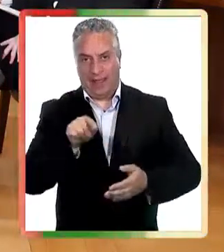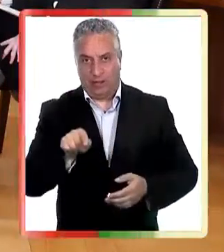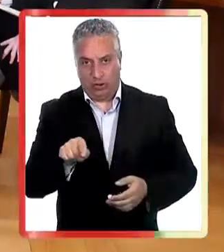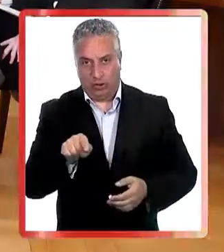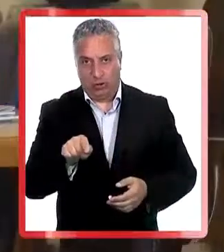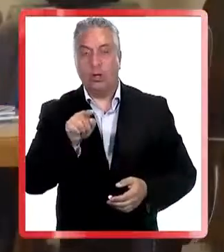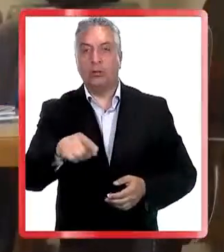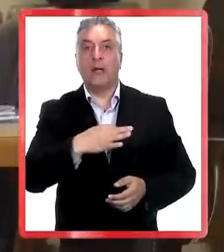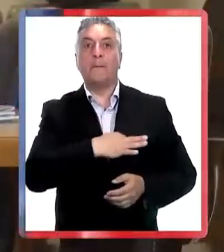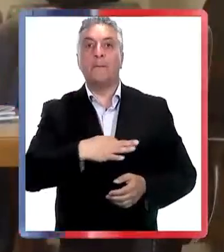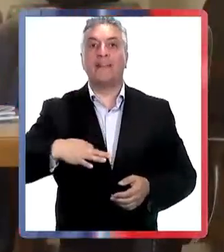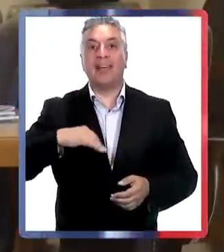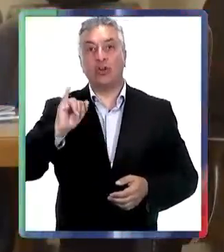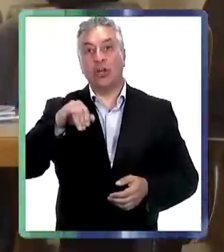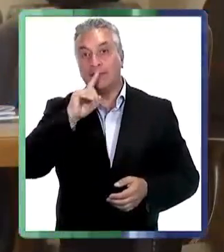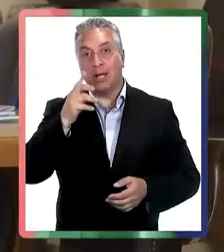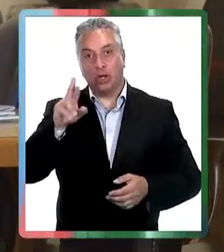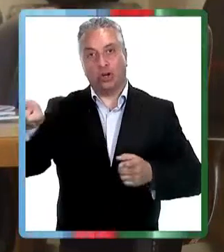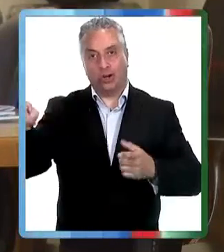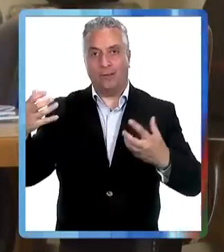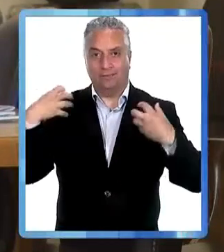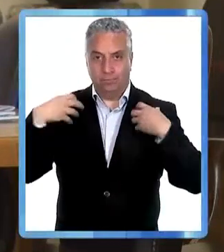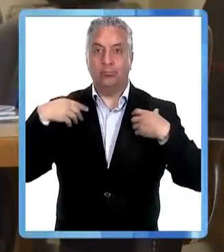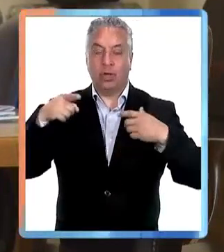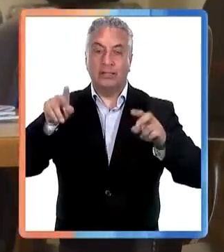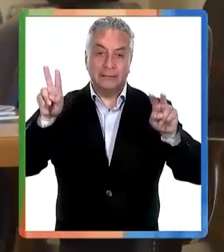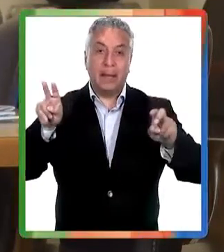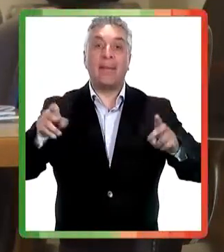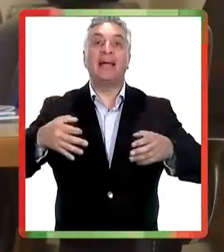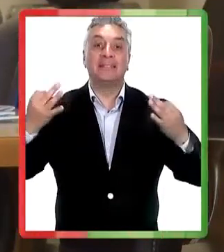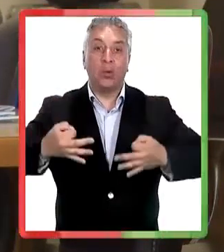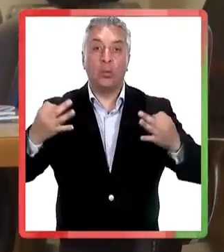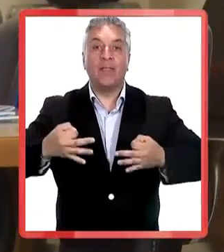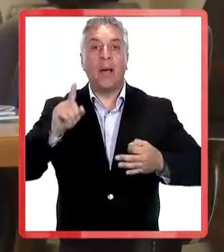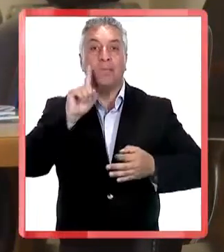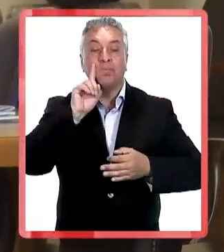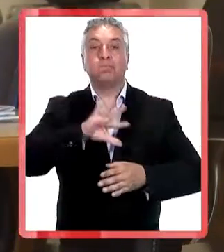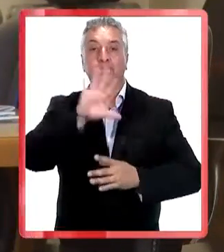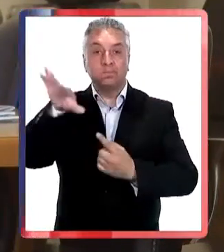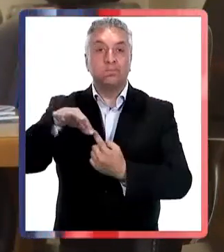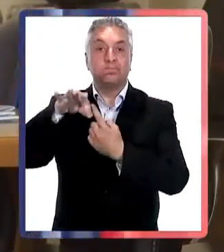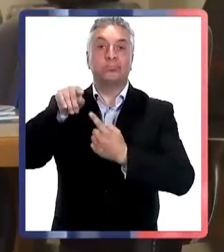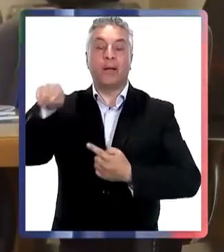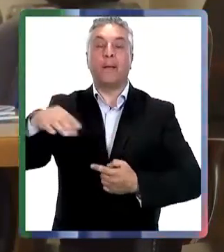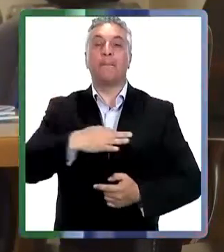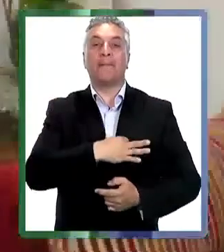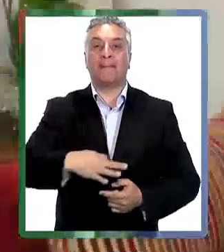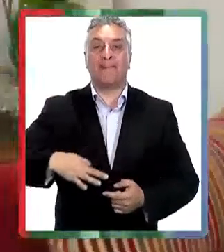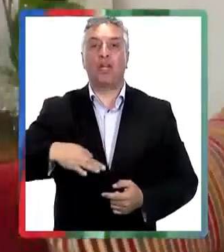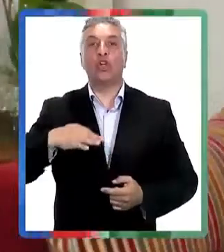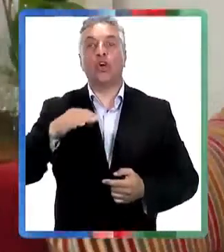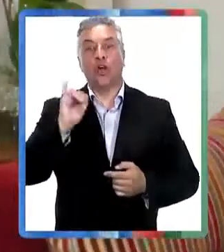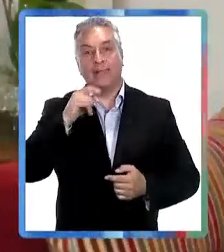que depende del Ministerio del Interior, porque todo el tema de seguridad está radicado en el Ministerio